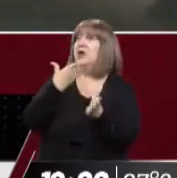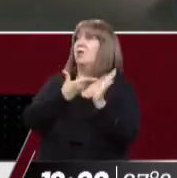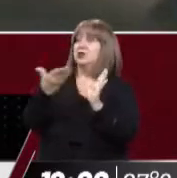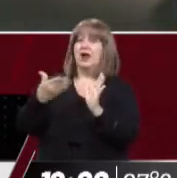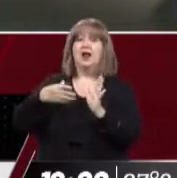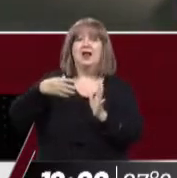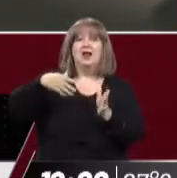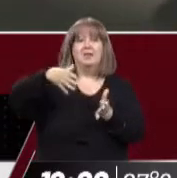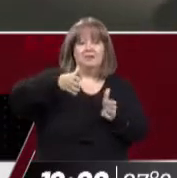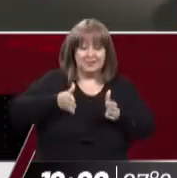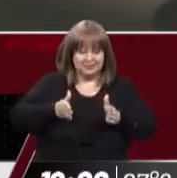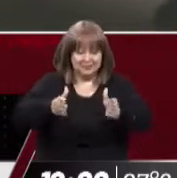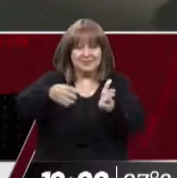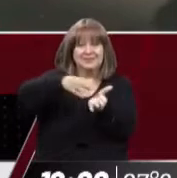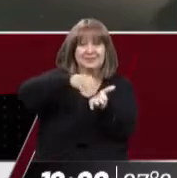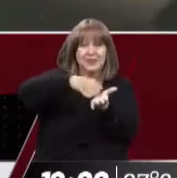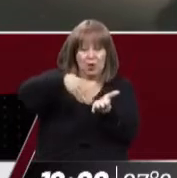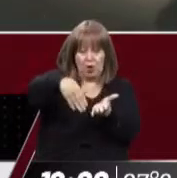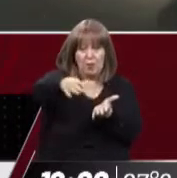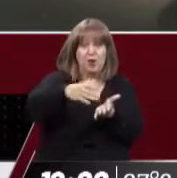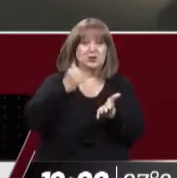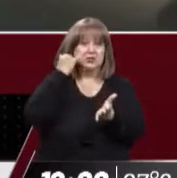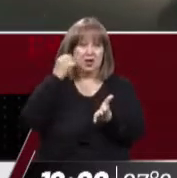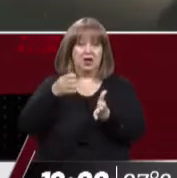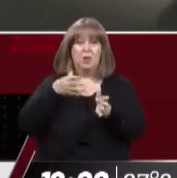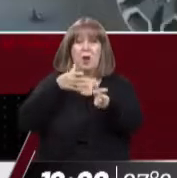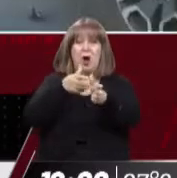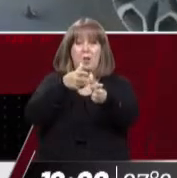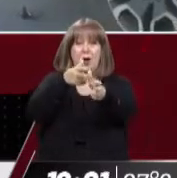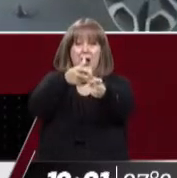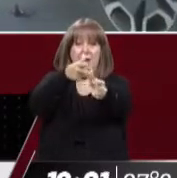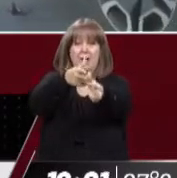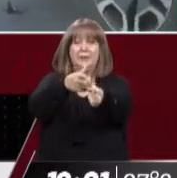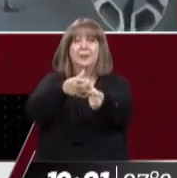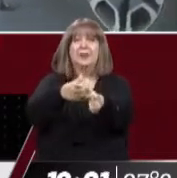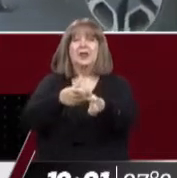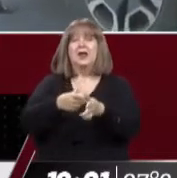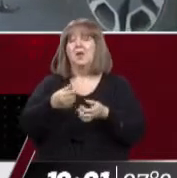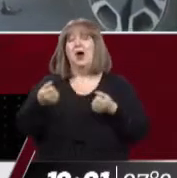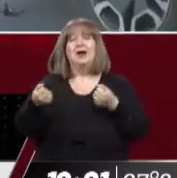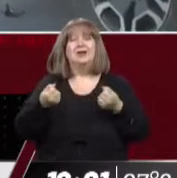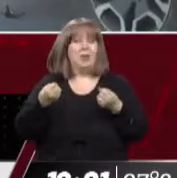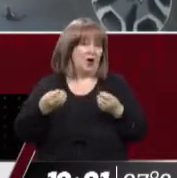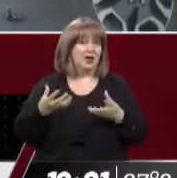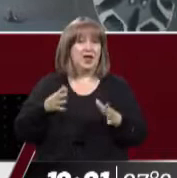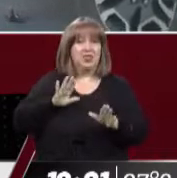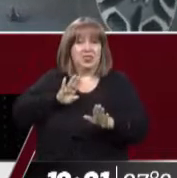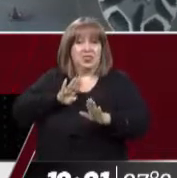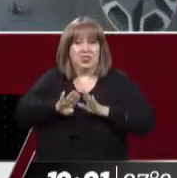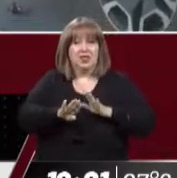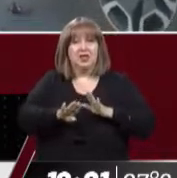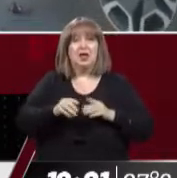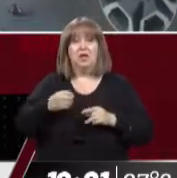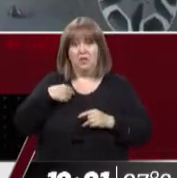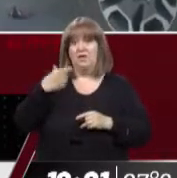calle, todos los restos de autos. Vos me decís, ¿por qué llegan los camiones tan rápido y muchas veces les cuesta frenar? Luisito, vas a